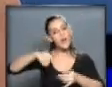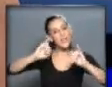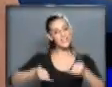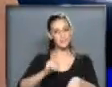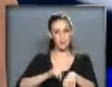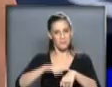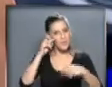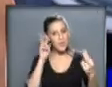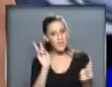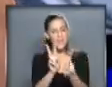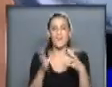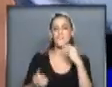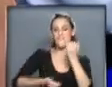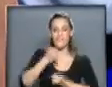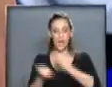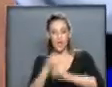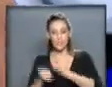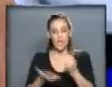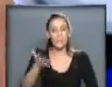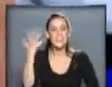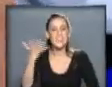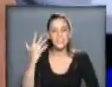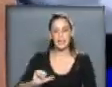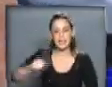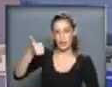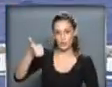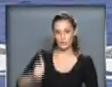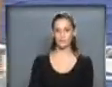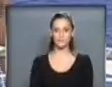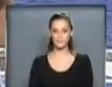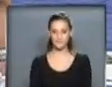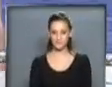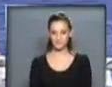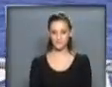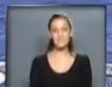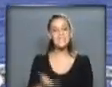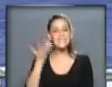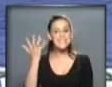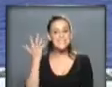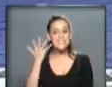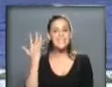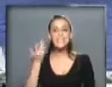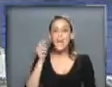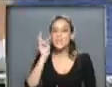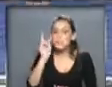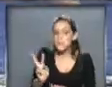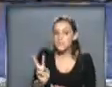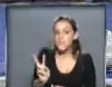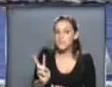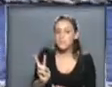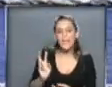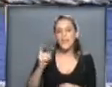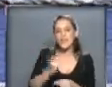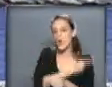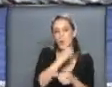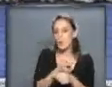de ver el boxeo y la buena victoria de la Tigresa Acuña. Una Tigresa Acuña que, como vemos, finalmente no